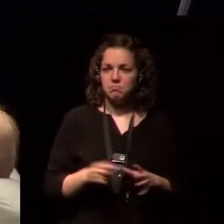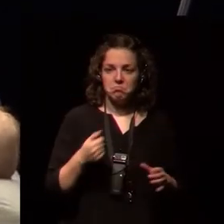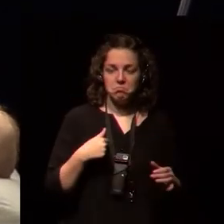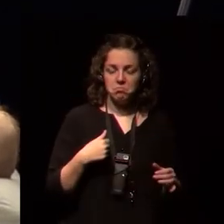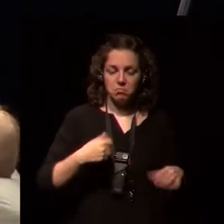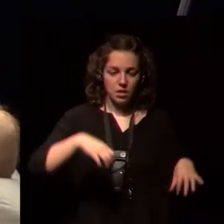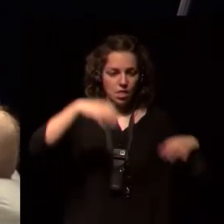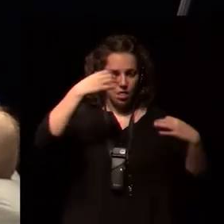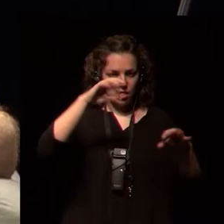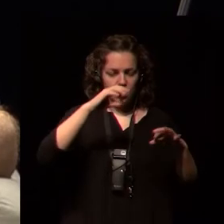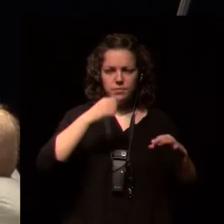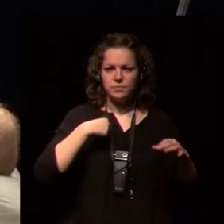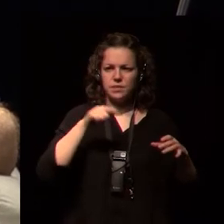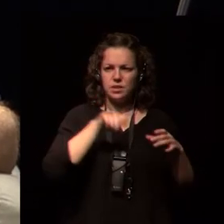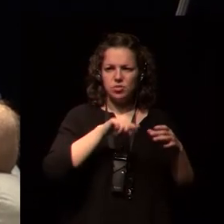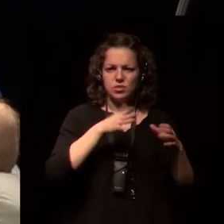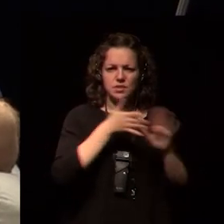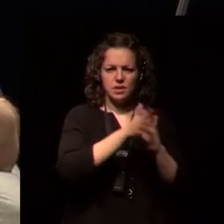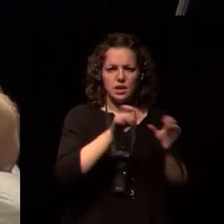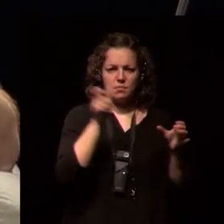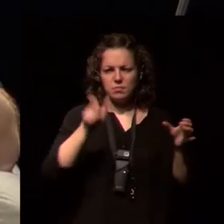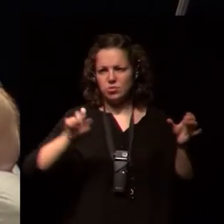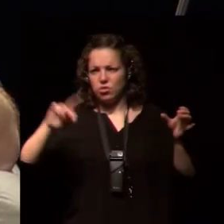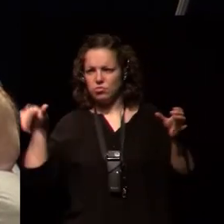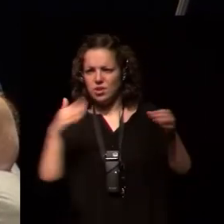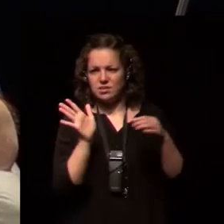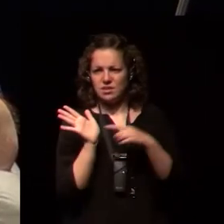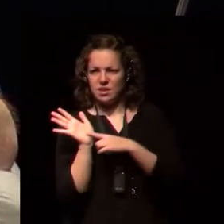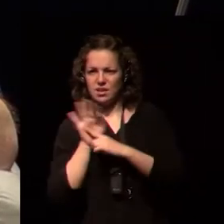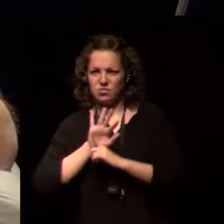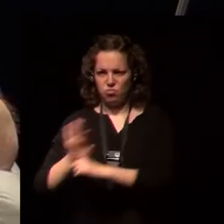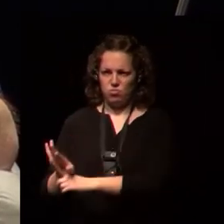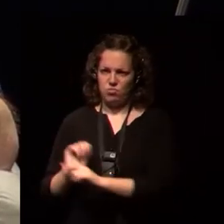querer, excluye a otras personas.